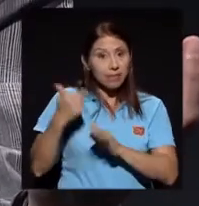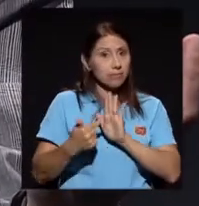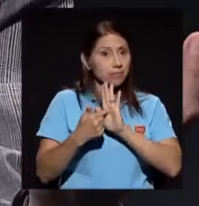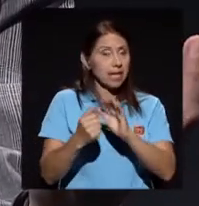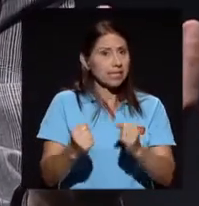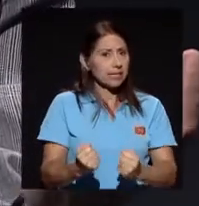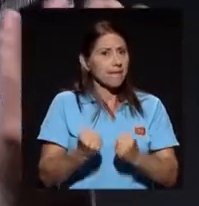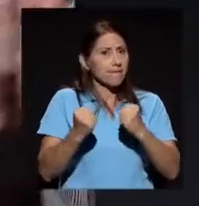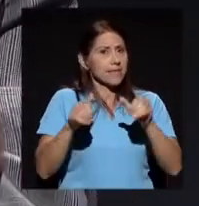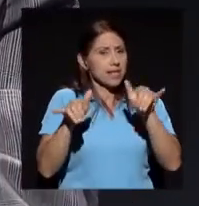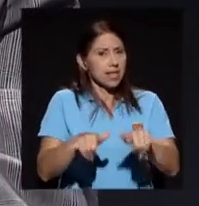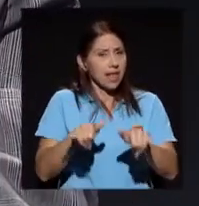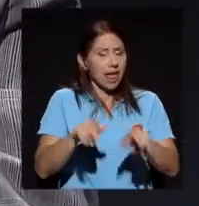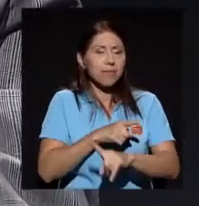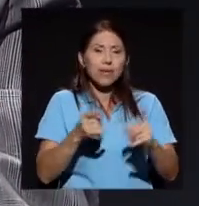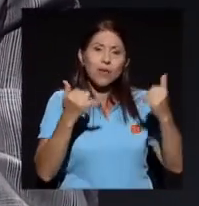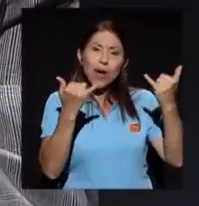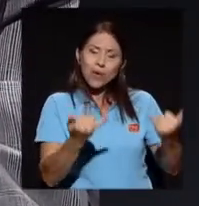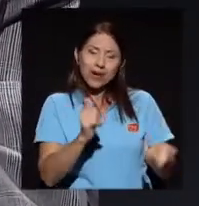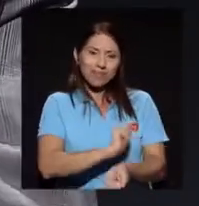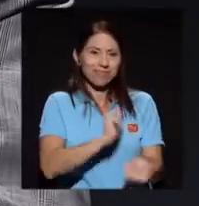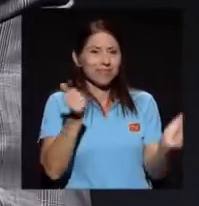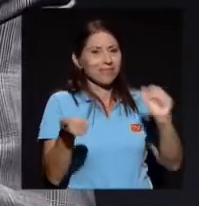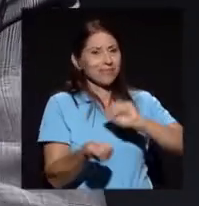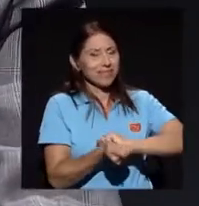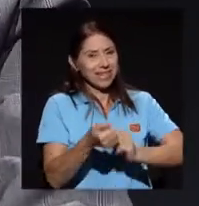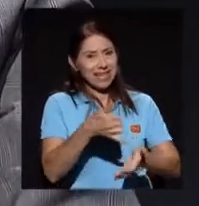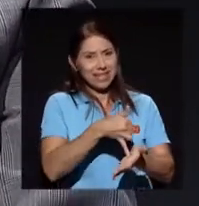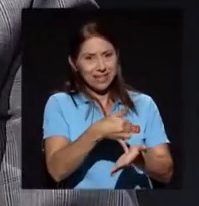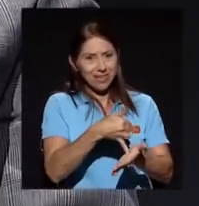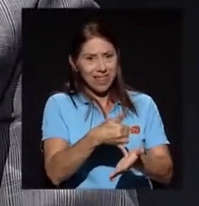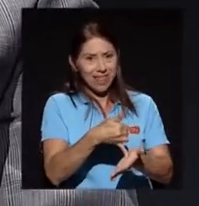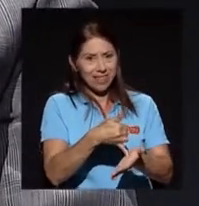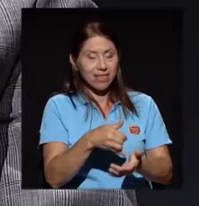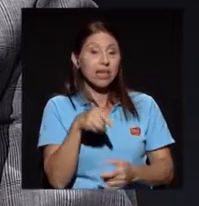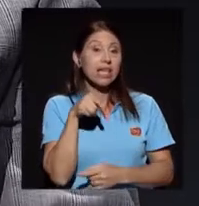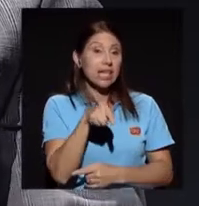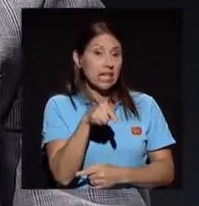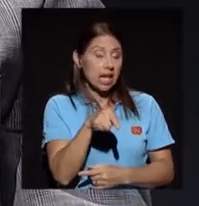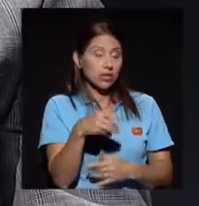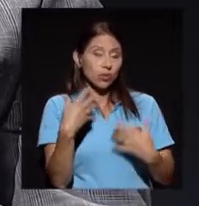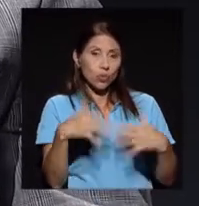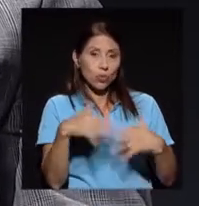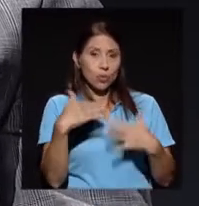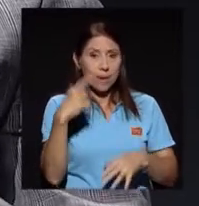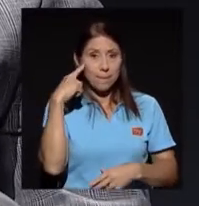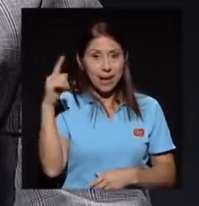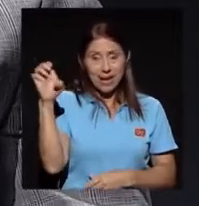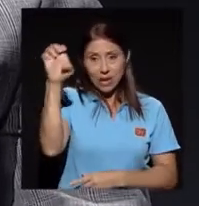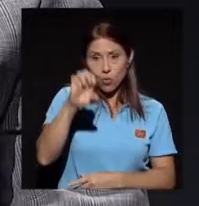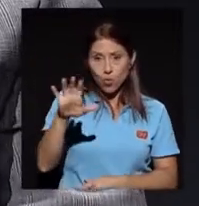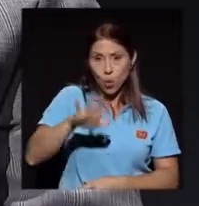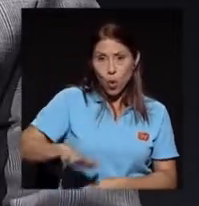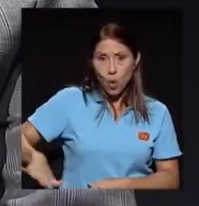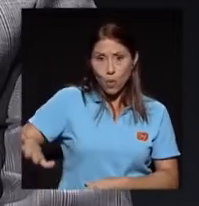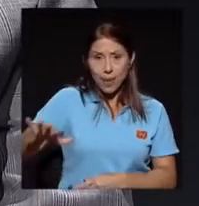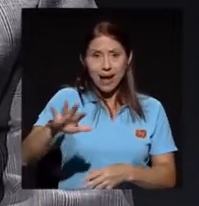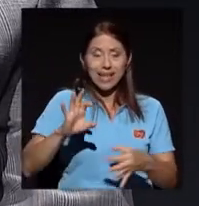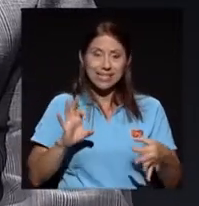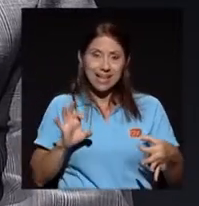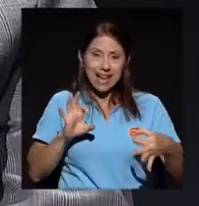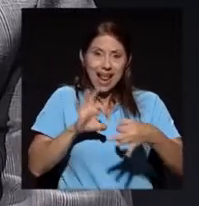se ha convertido un factor de inestabilidad y es indudablemente para europa que ha sido el aliado natural consustancial